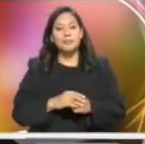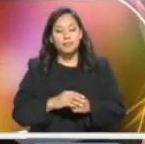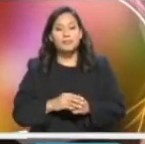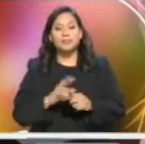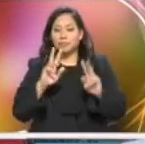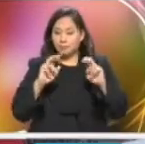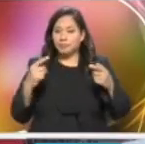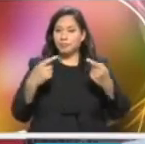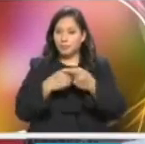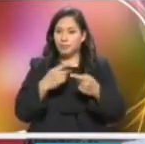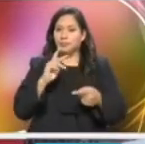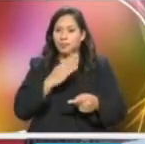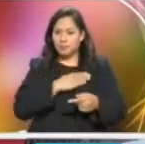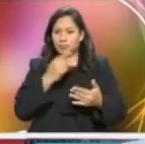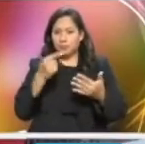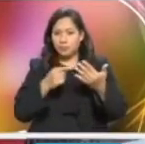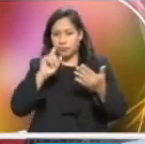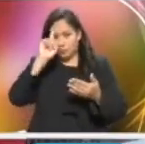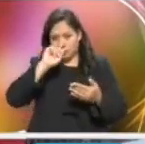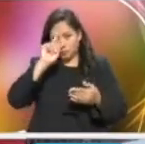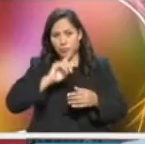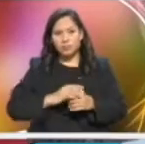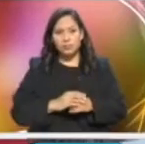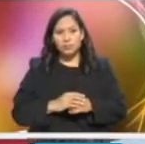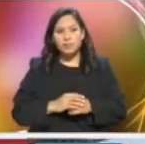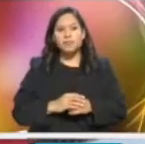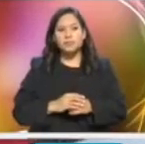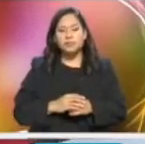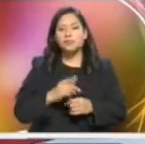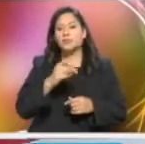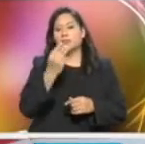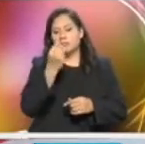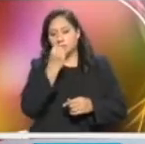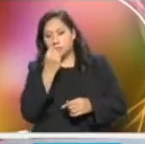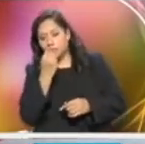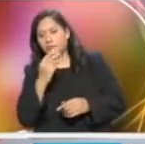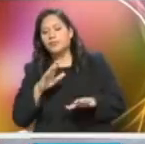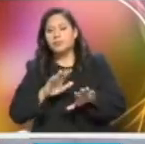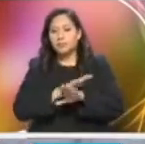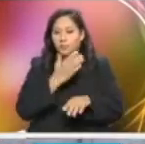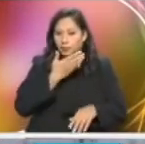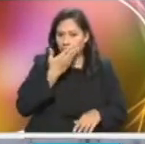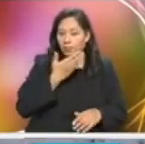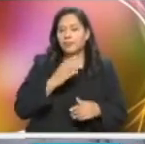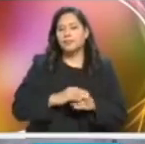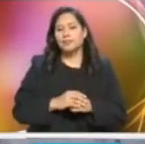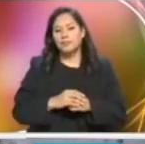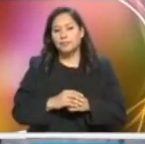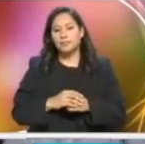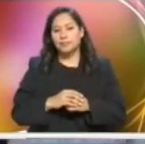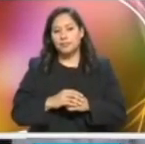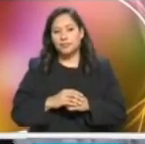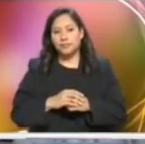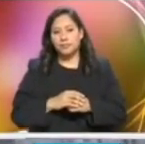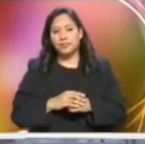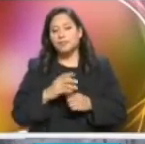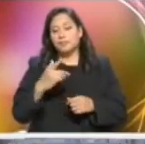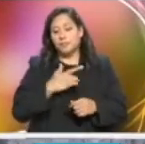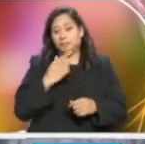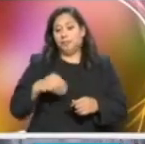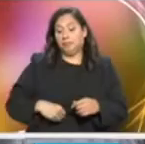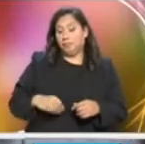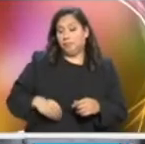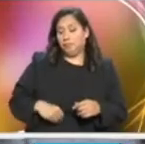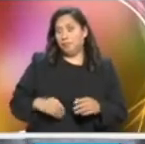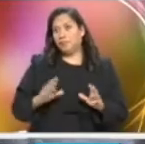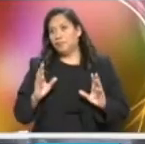tema controversial, pero también muy buenos tips. Y la verdad, sí, ir rotando nuestra alimentación, ir cambiando algunos hábitos. Y bueno, también dejar de sentirnos culpables